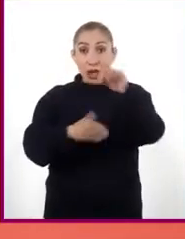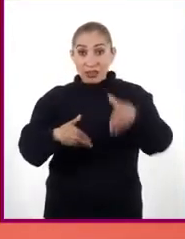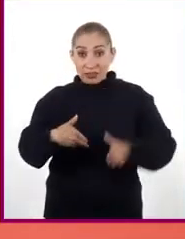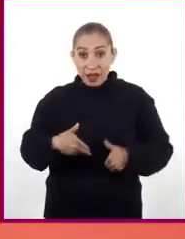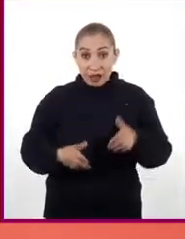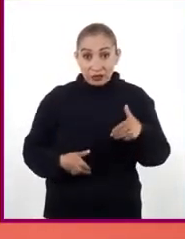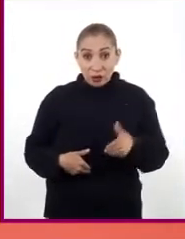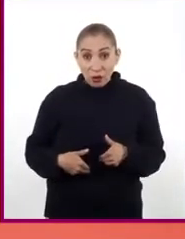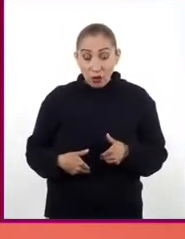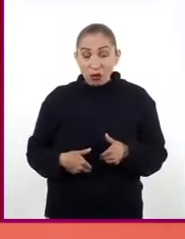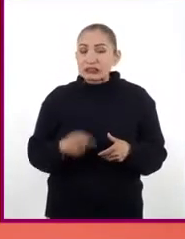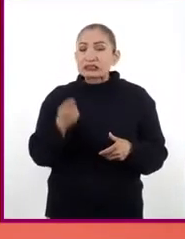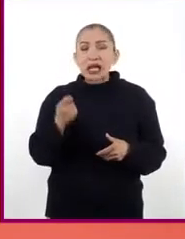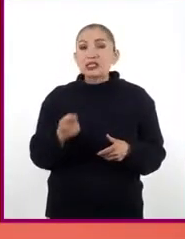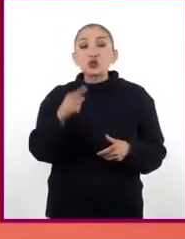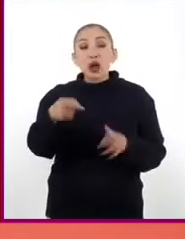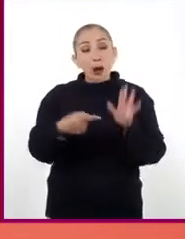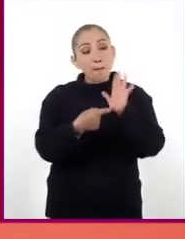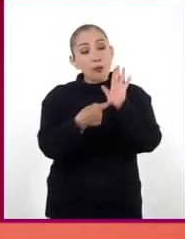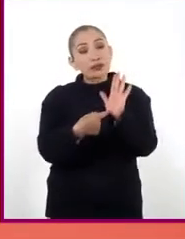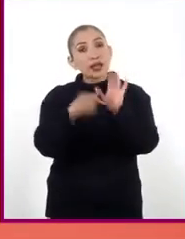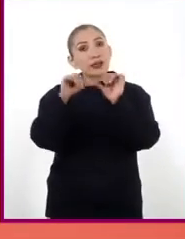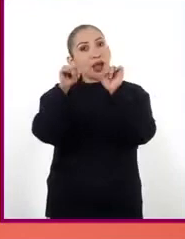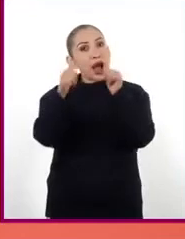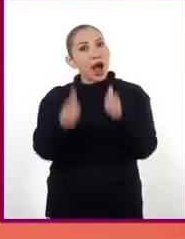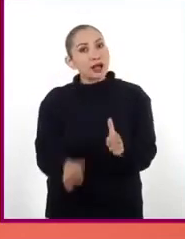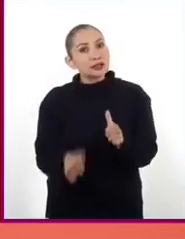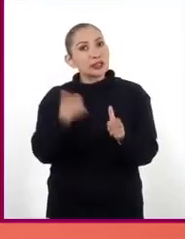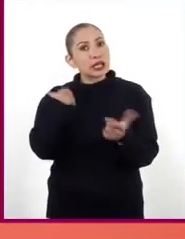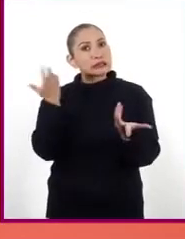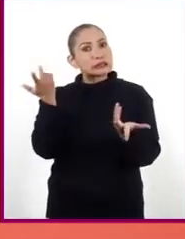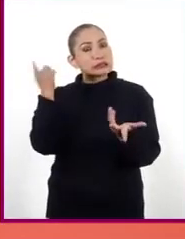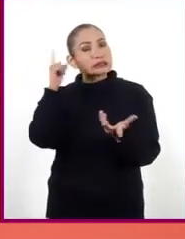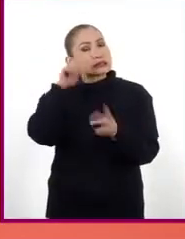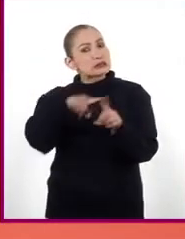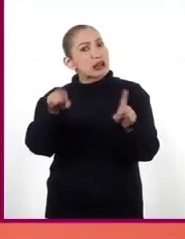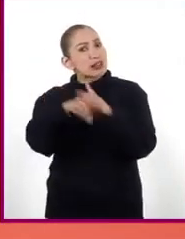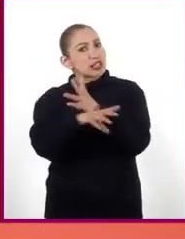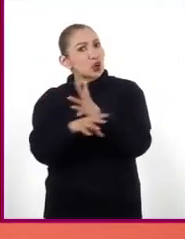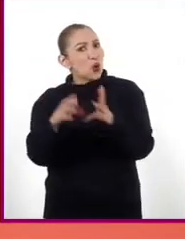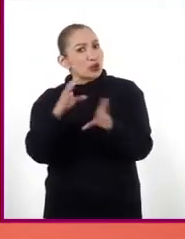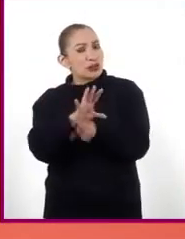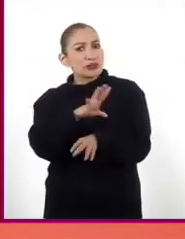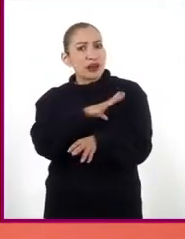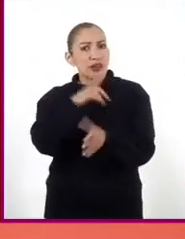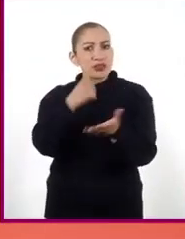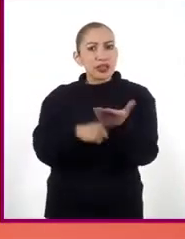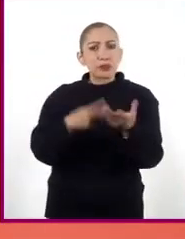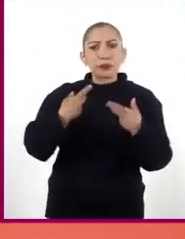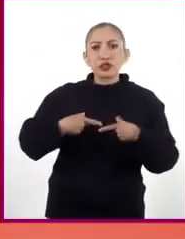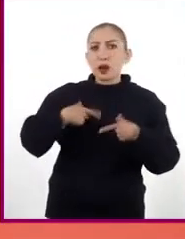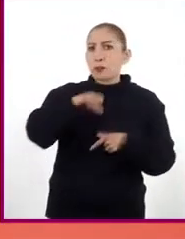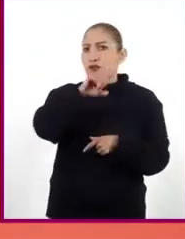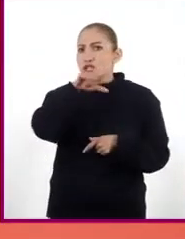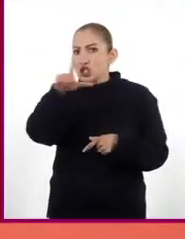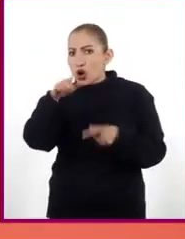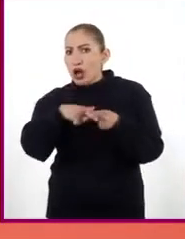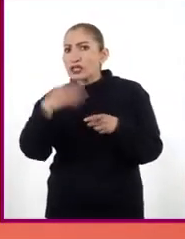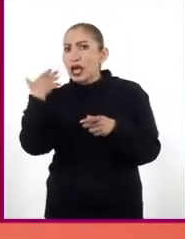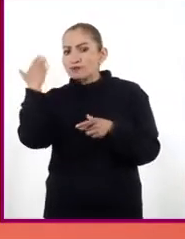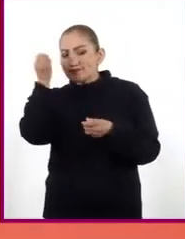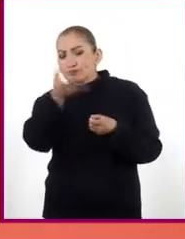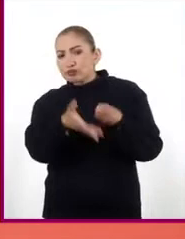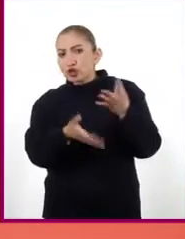teatro es una manifestación artística compleja, donde interactúan distintos profesionales que aportan sus